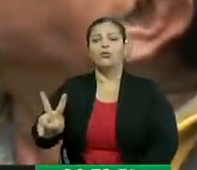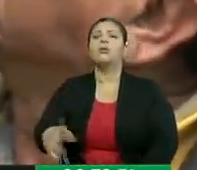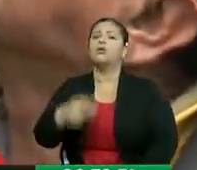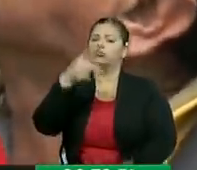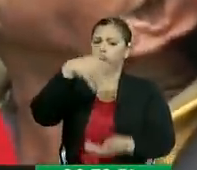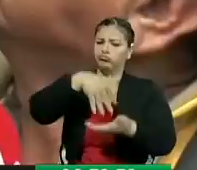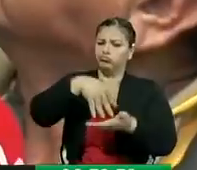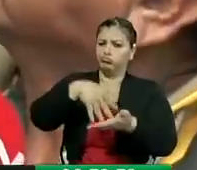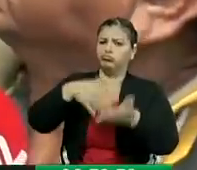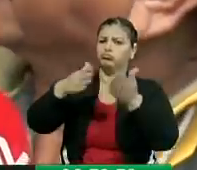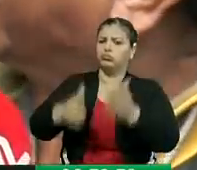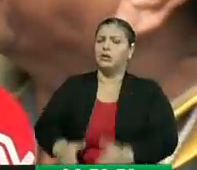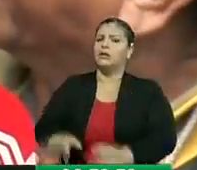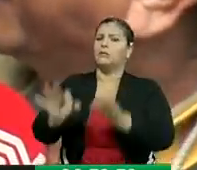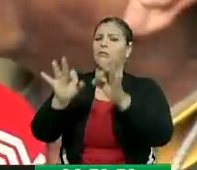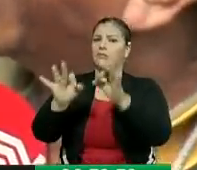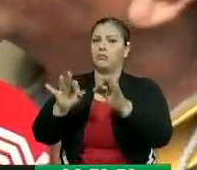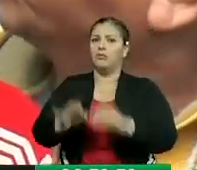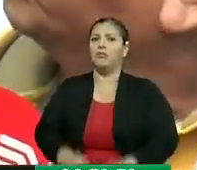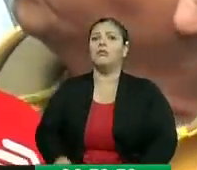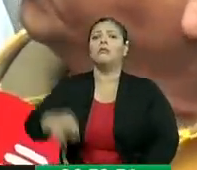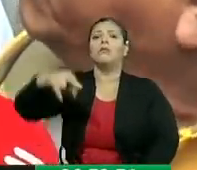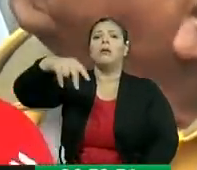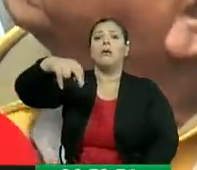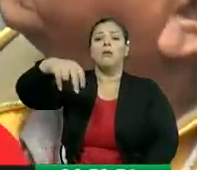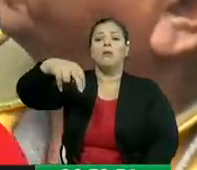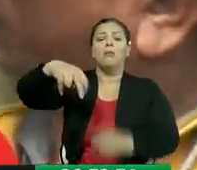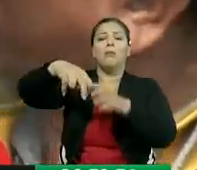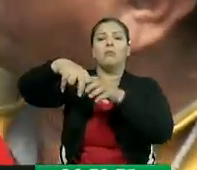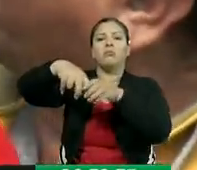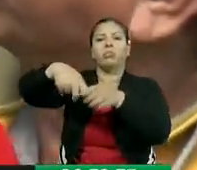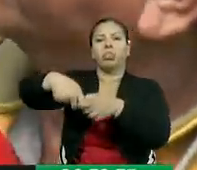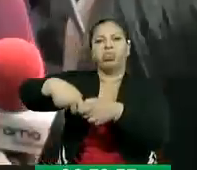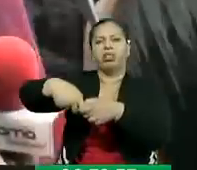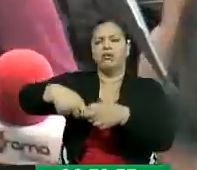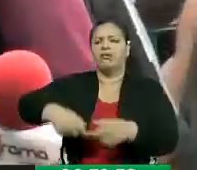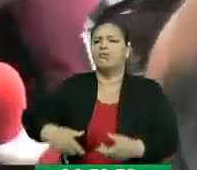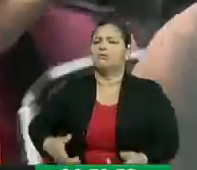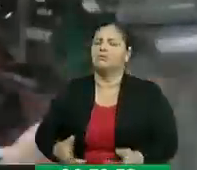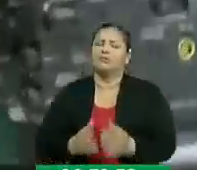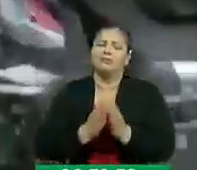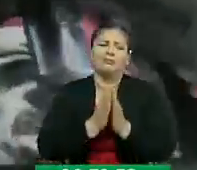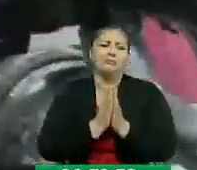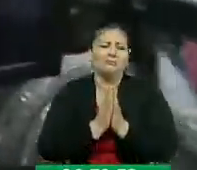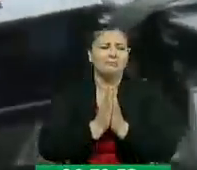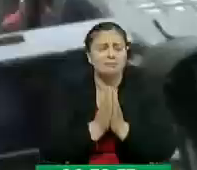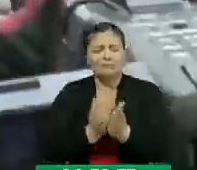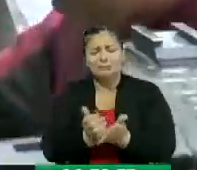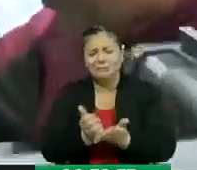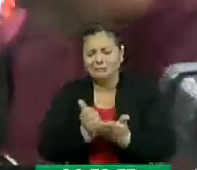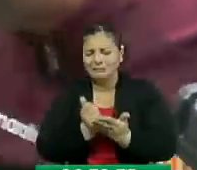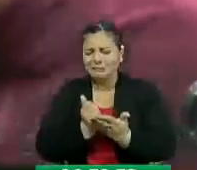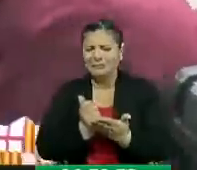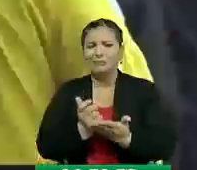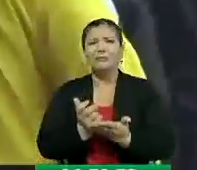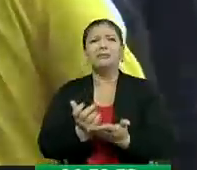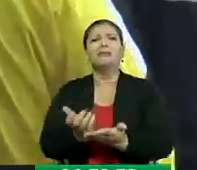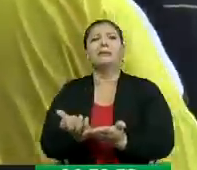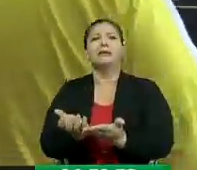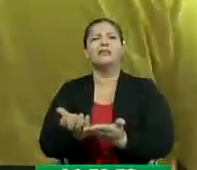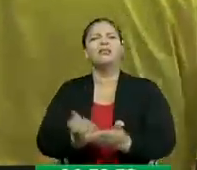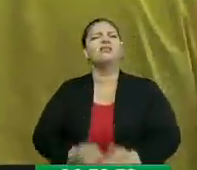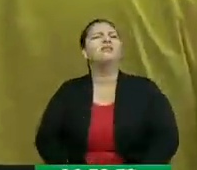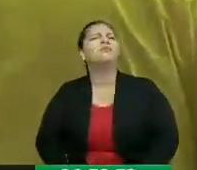hijo. Dígame, ¿qué hago yo? Por favor. Así de desesperados por el dolor se expresaron los familiares de los